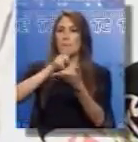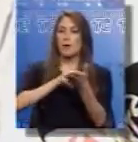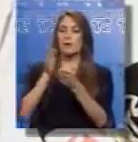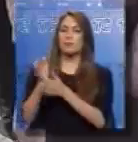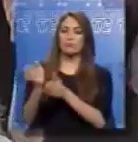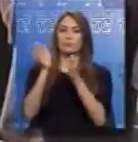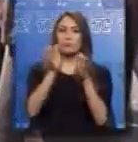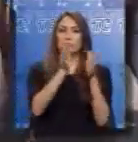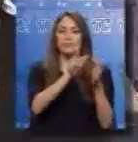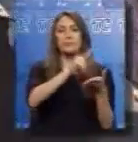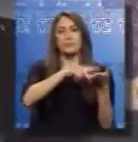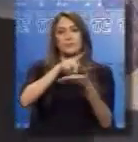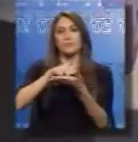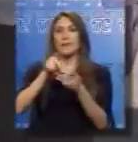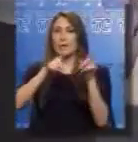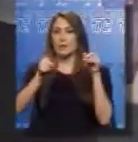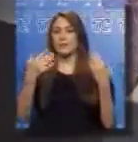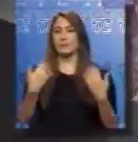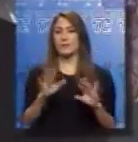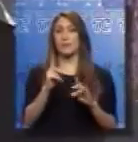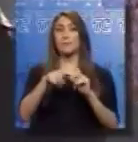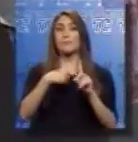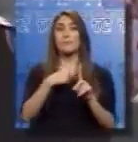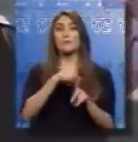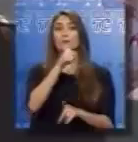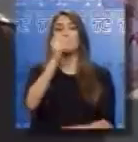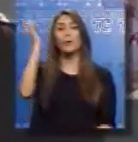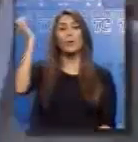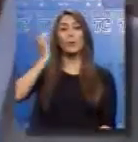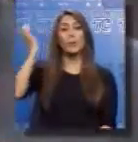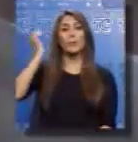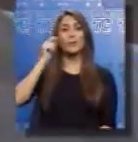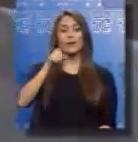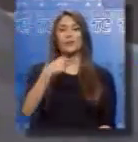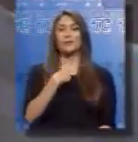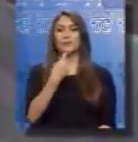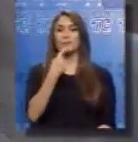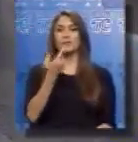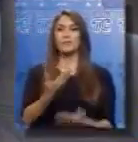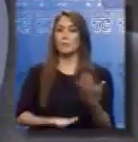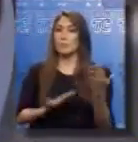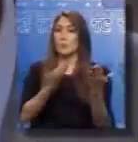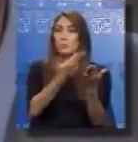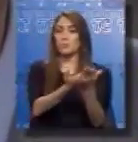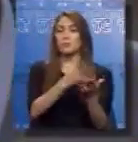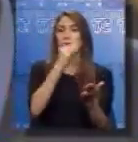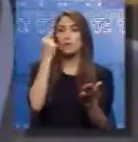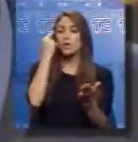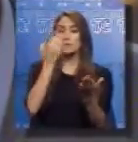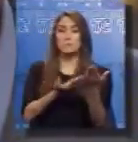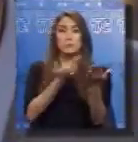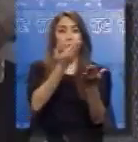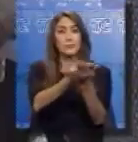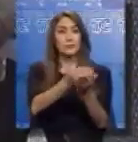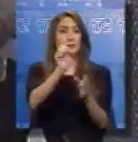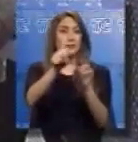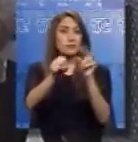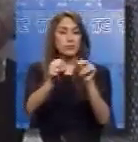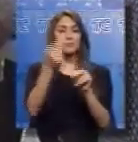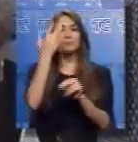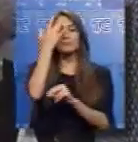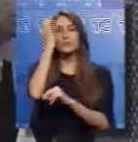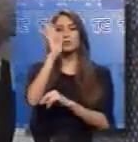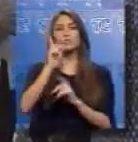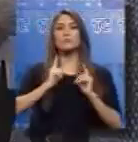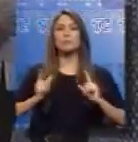diferentes prestadores. Por otra parte, ayer un grupo de representantes de jubilados y pensionistas presentaron una propuesta al presidente de la República para refinanciar el